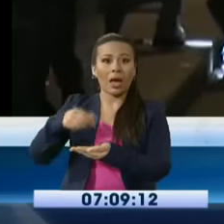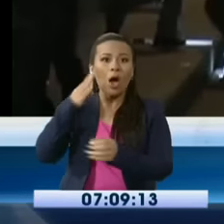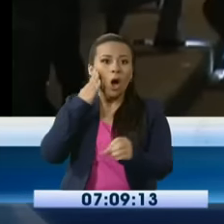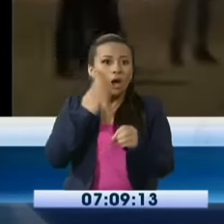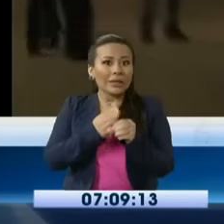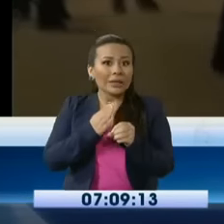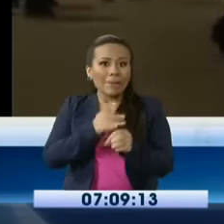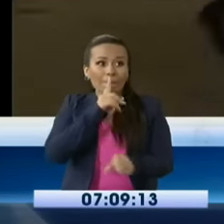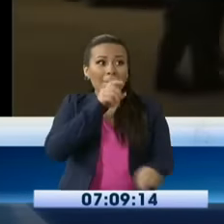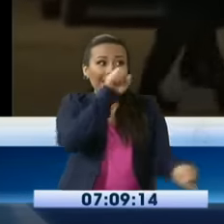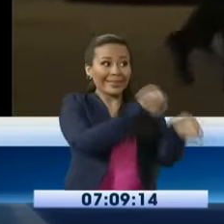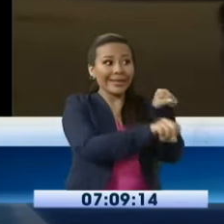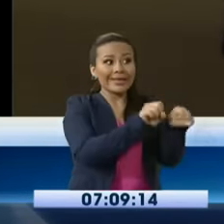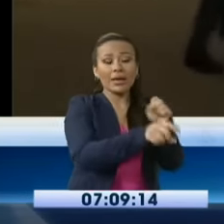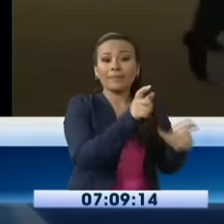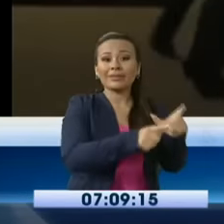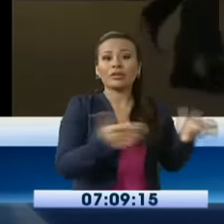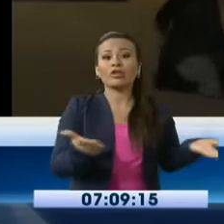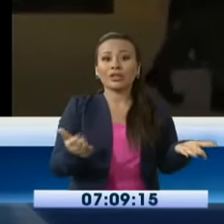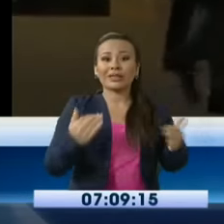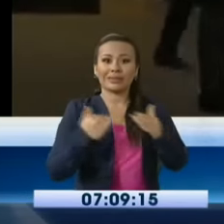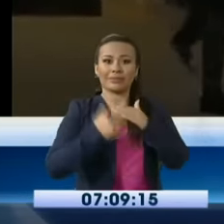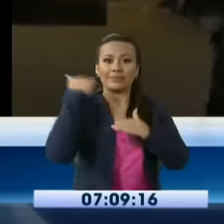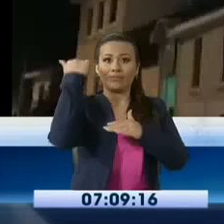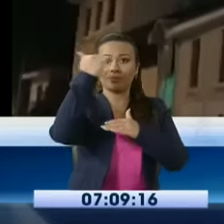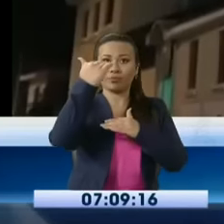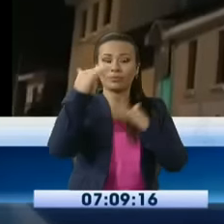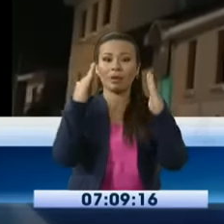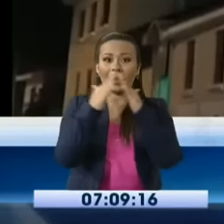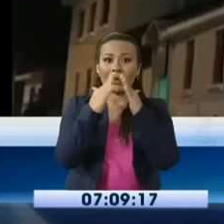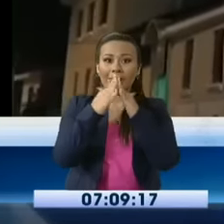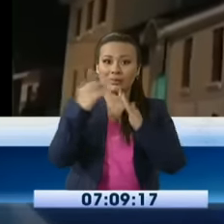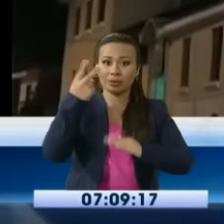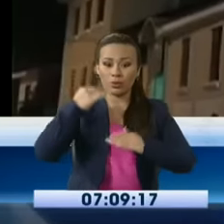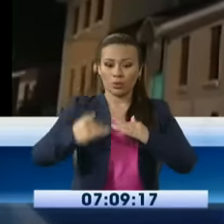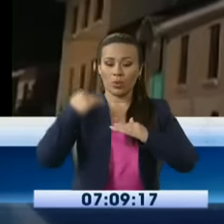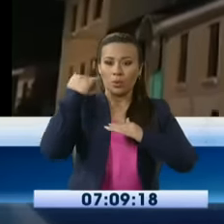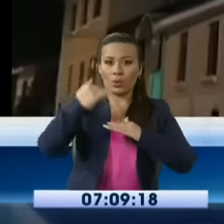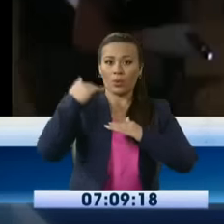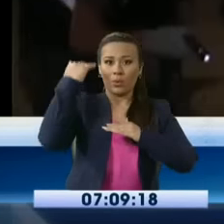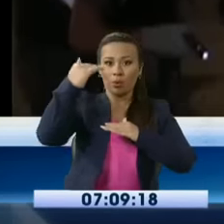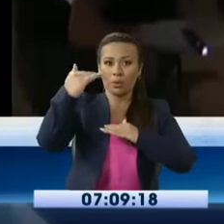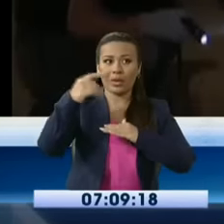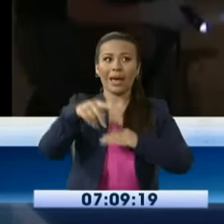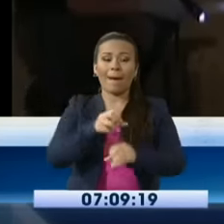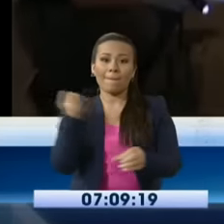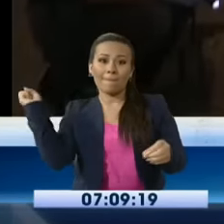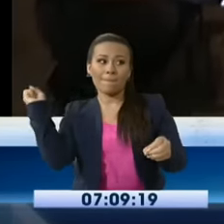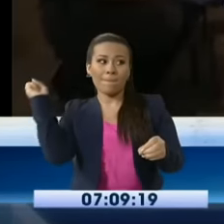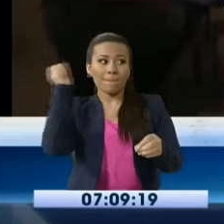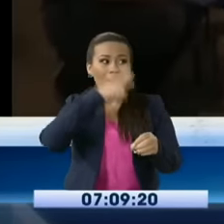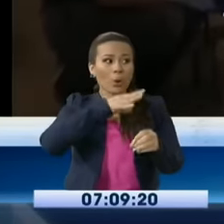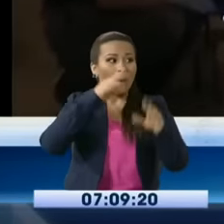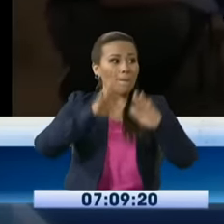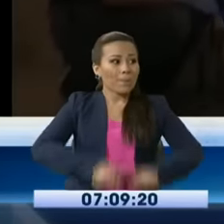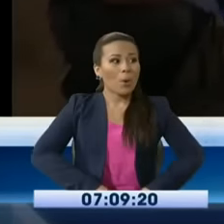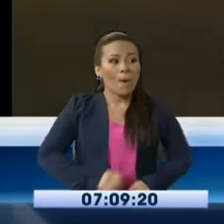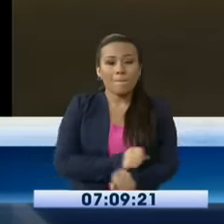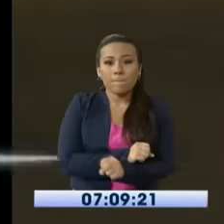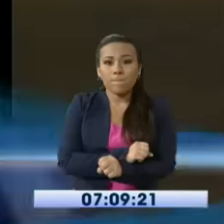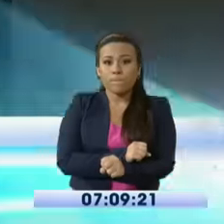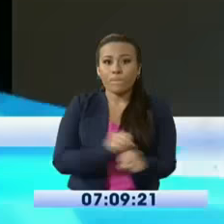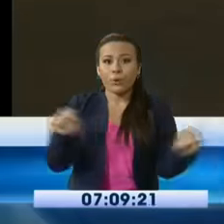a las personas que se encontraban en el segundo piso de una vivienda. Al segundo piso. Rebota este supuesto artefacto